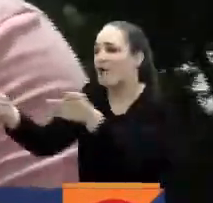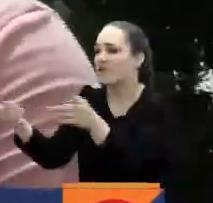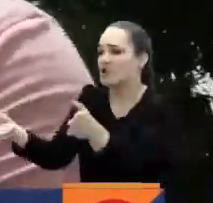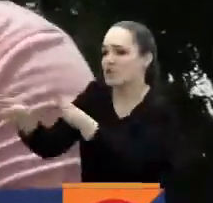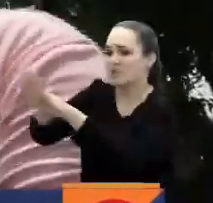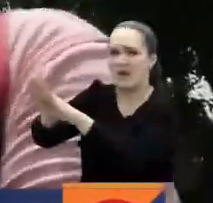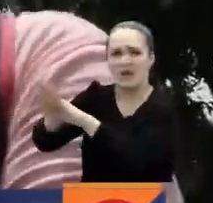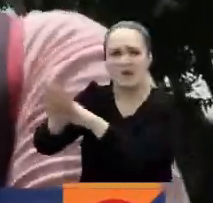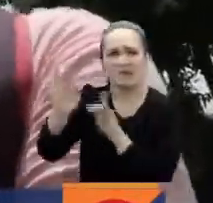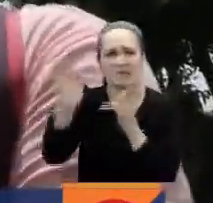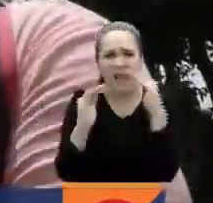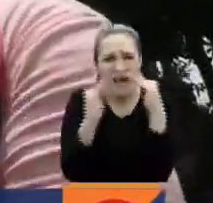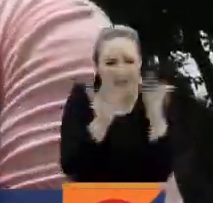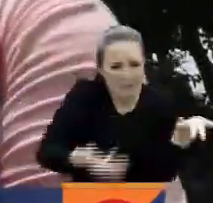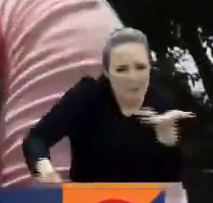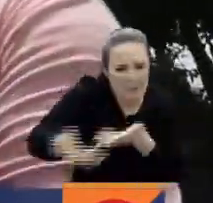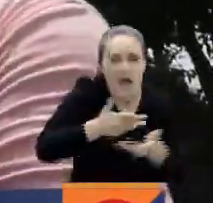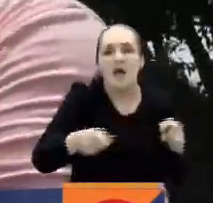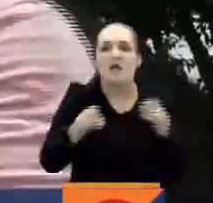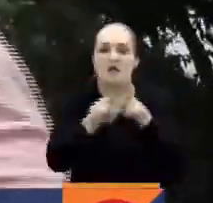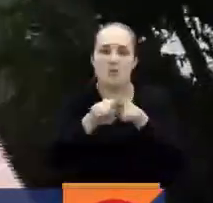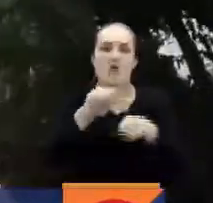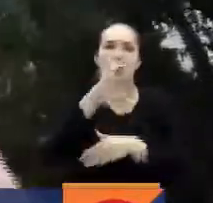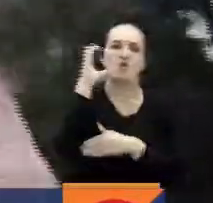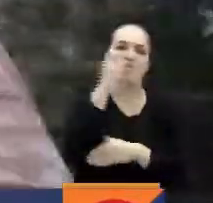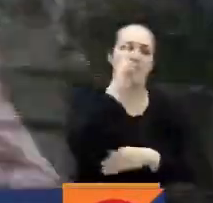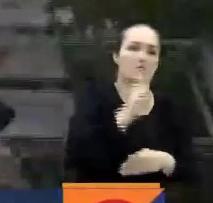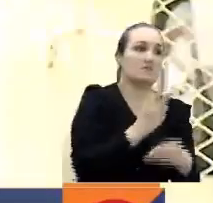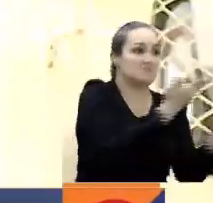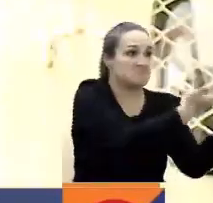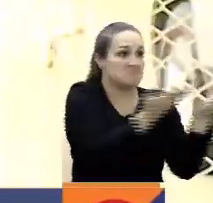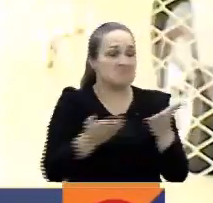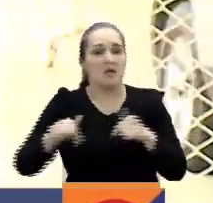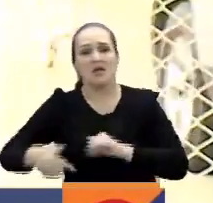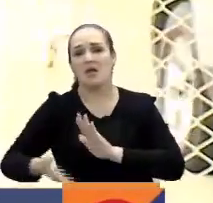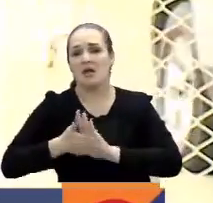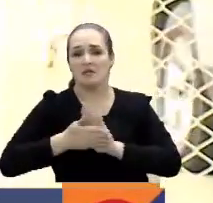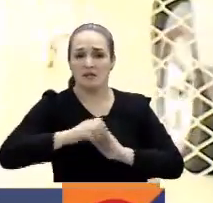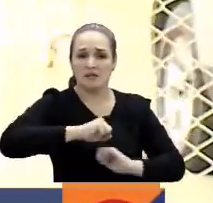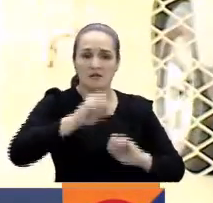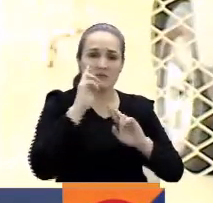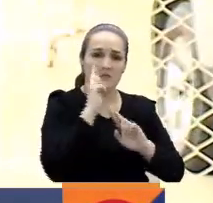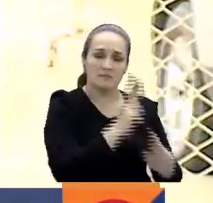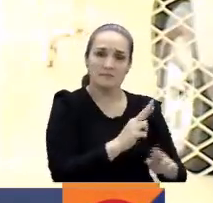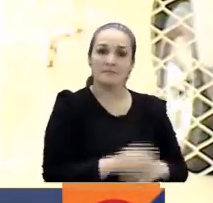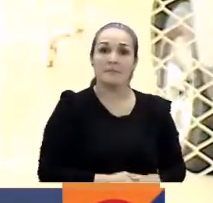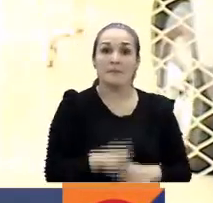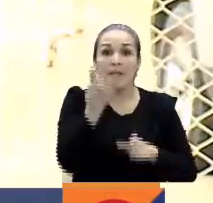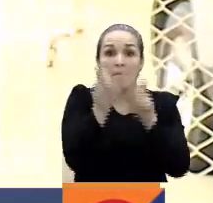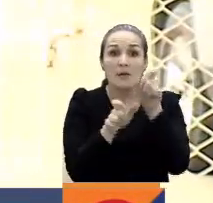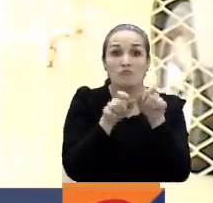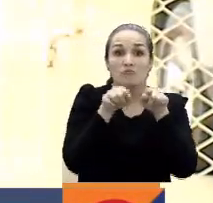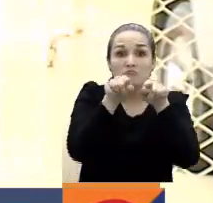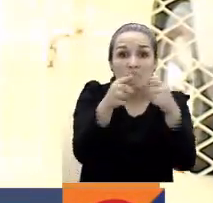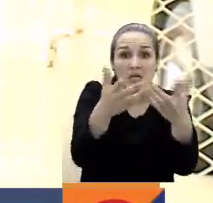migrantes venezolanos tendrán mayores garantías. Las personas que deseen vivir en